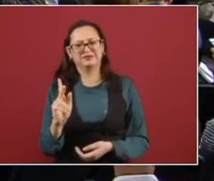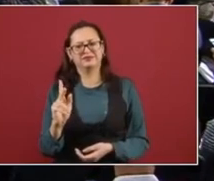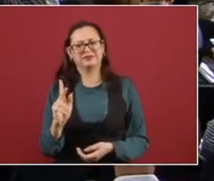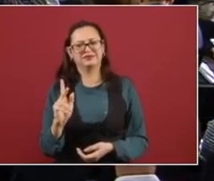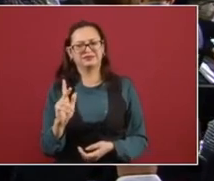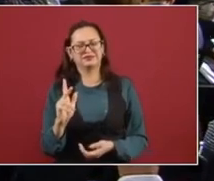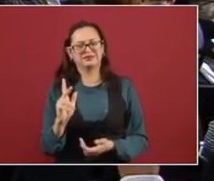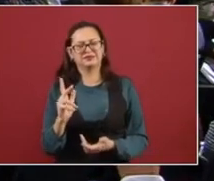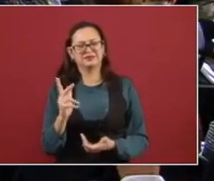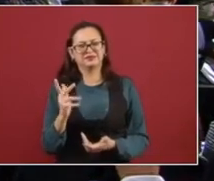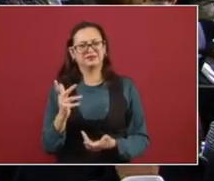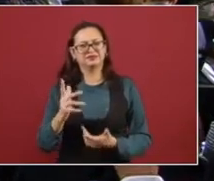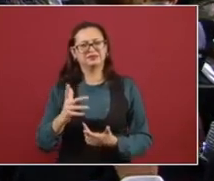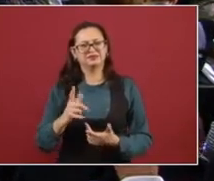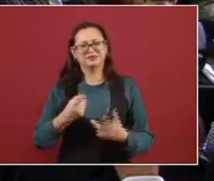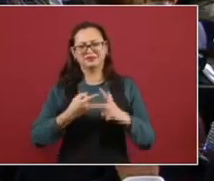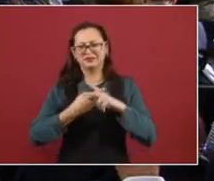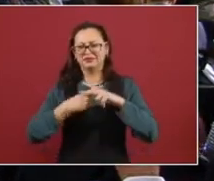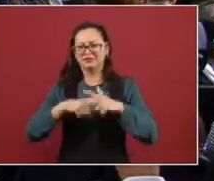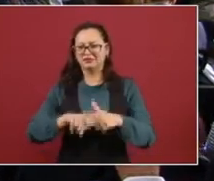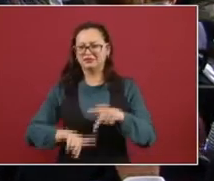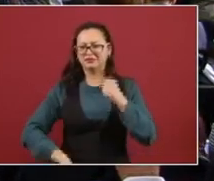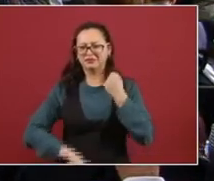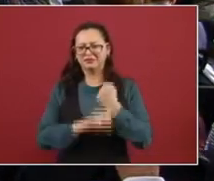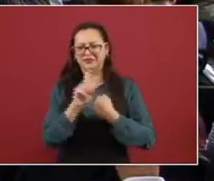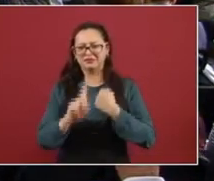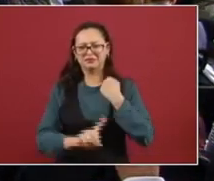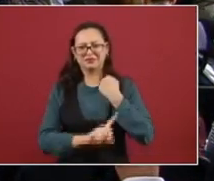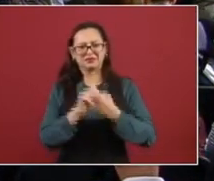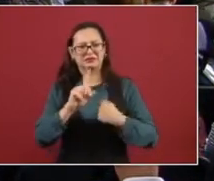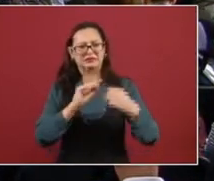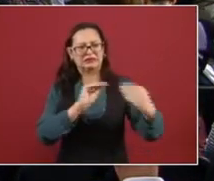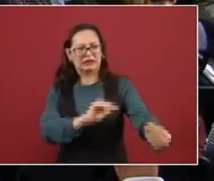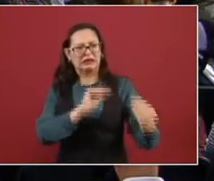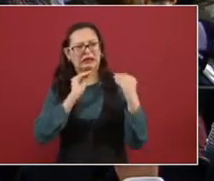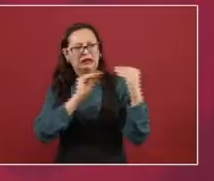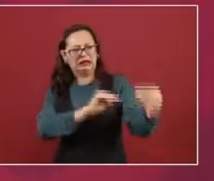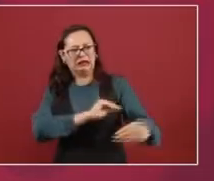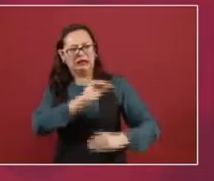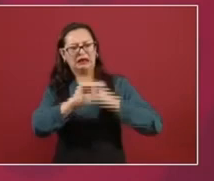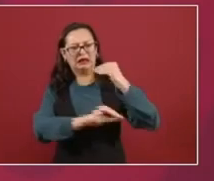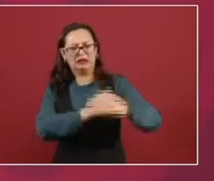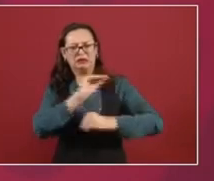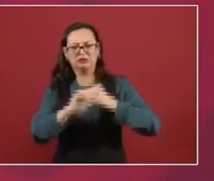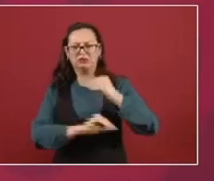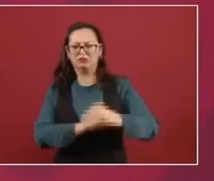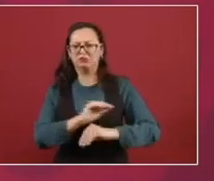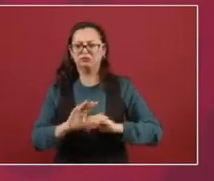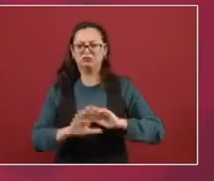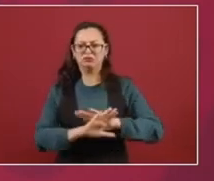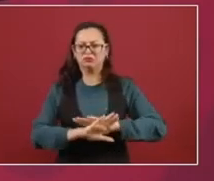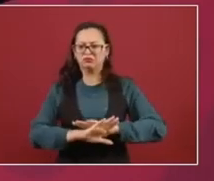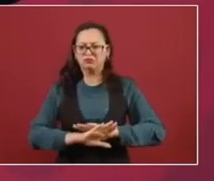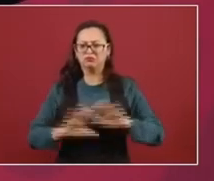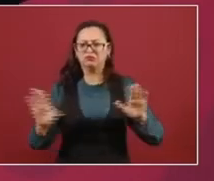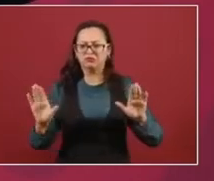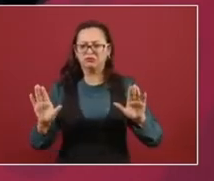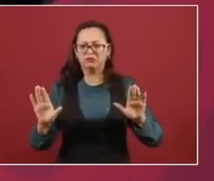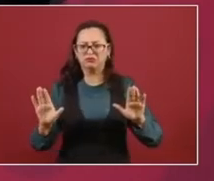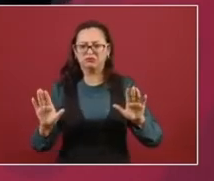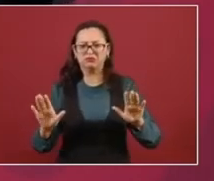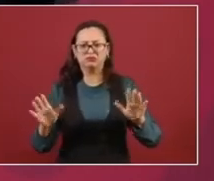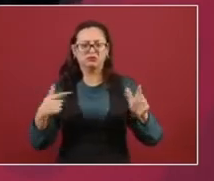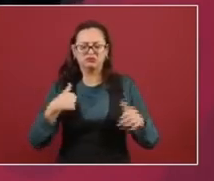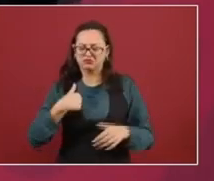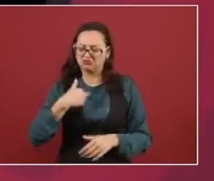en esta dinámica y yo prefiero… No lo toman en serio. El